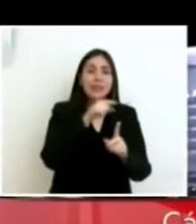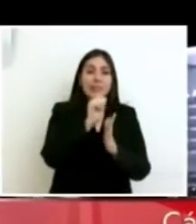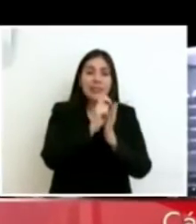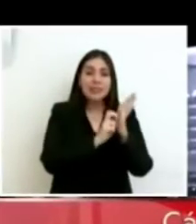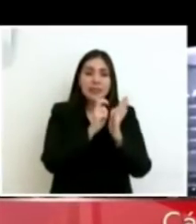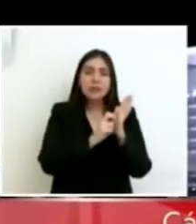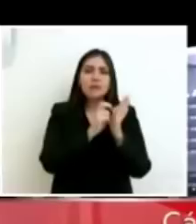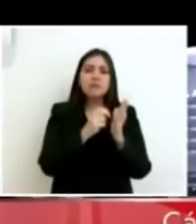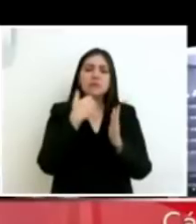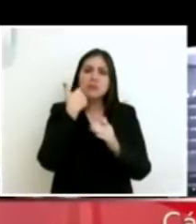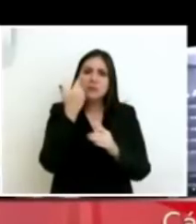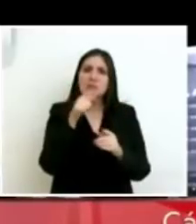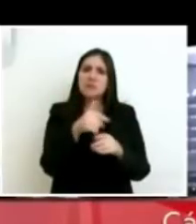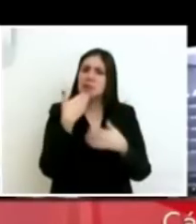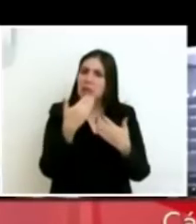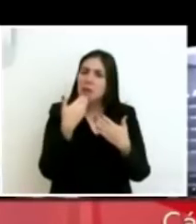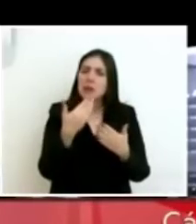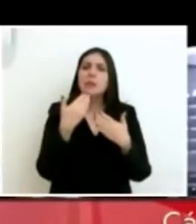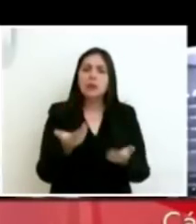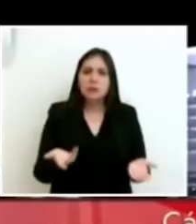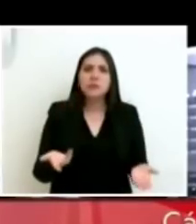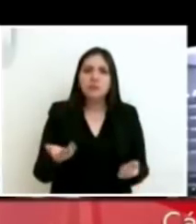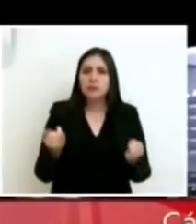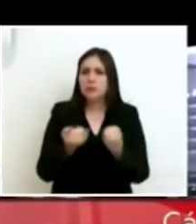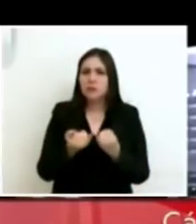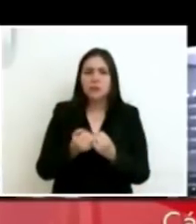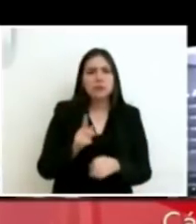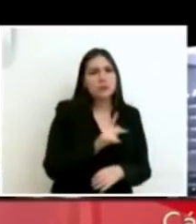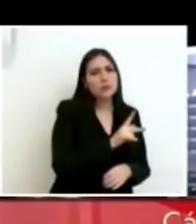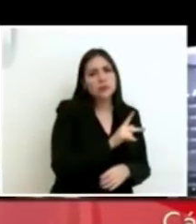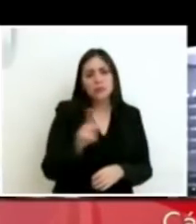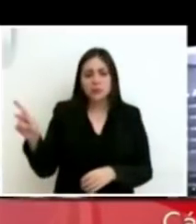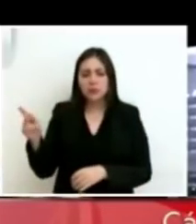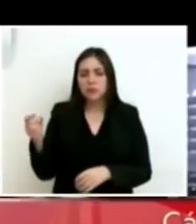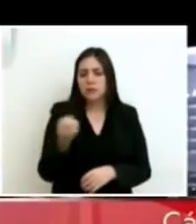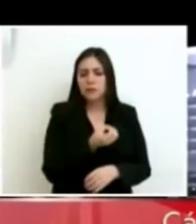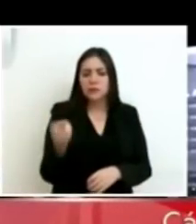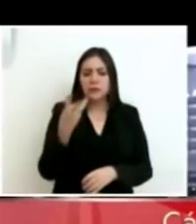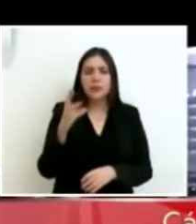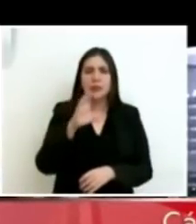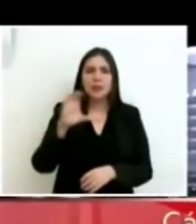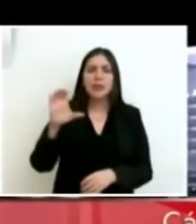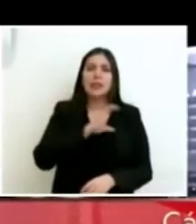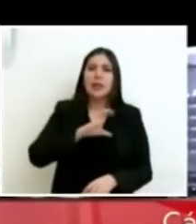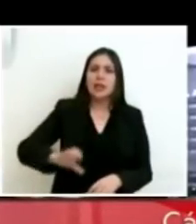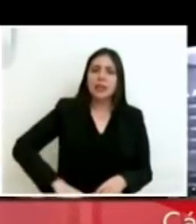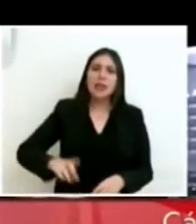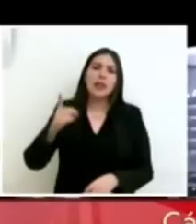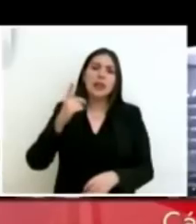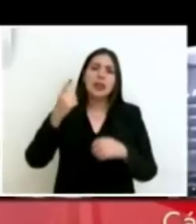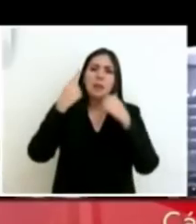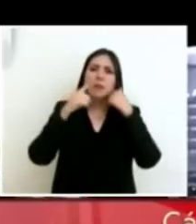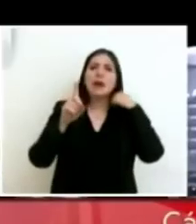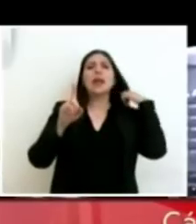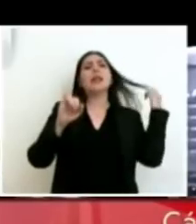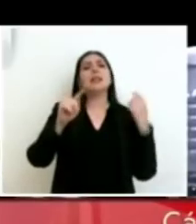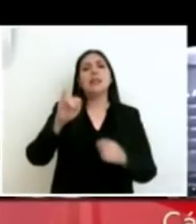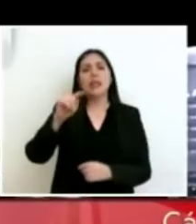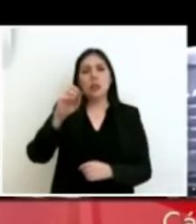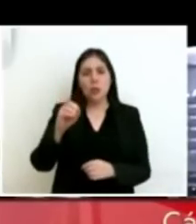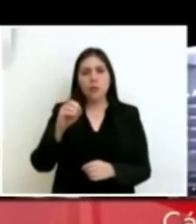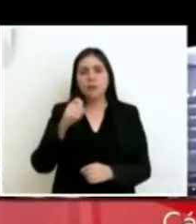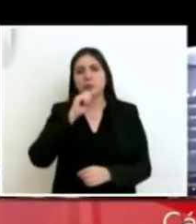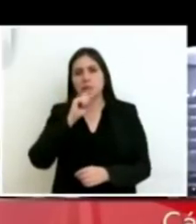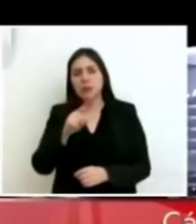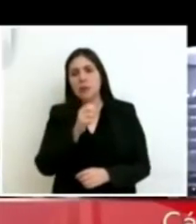al Poder Judicial. Y así tal cual lo hicimos, los 300 candidatos a los distritos federales y las 32 fórmulas al Senado que